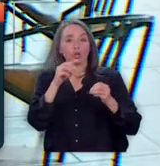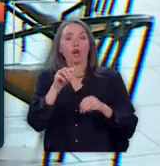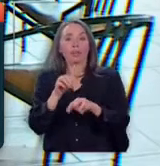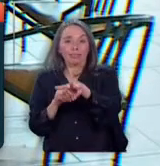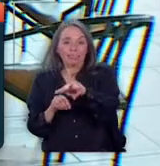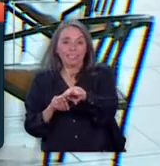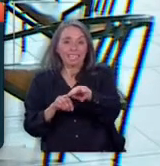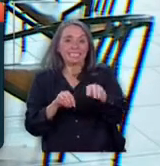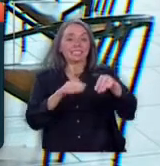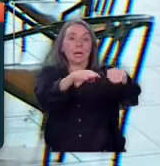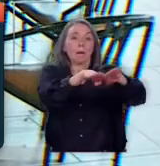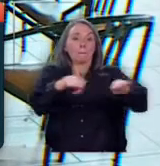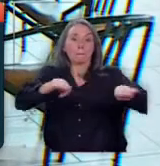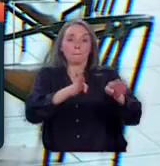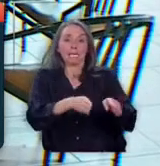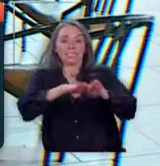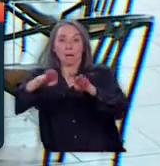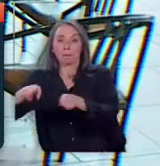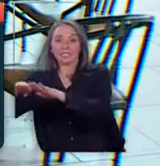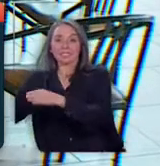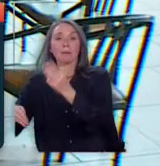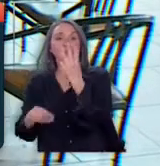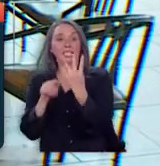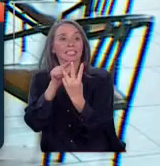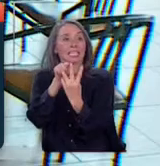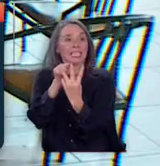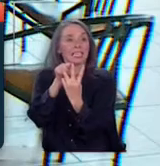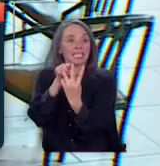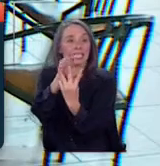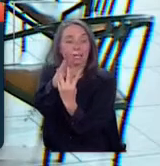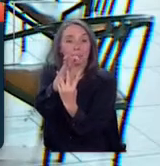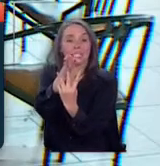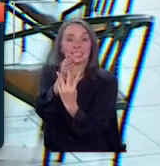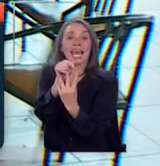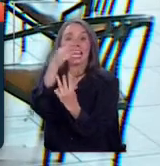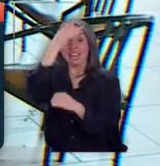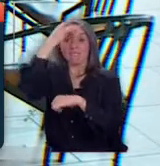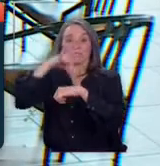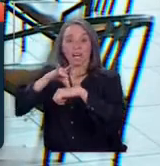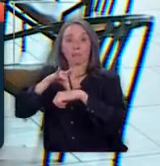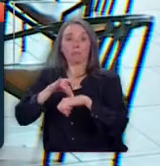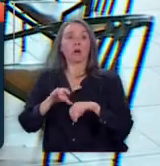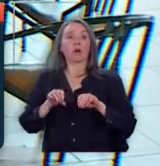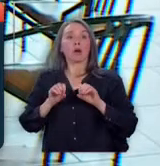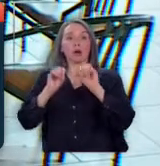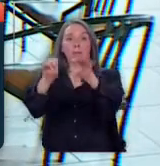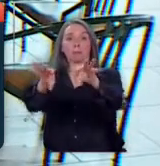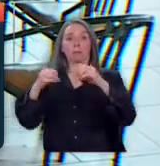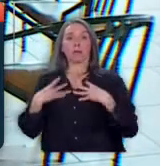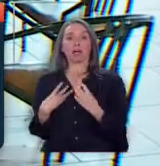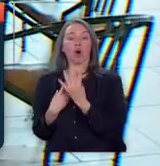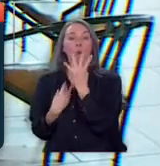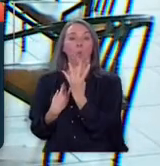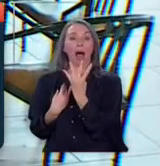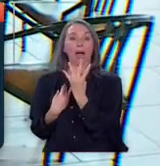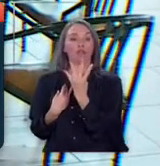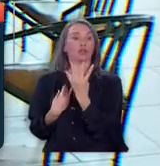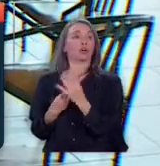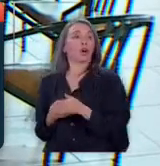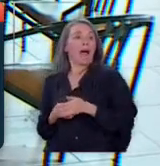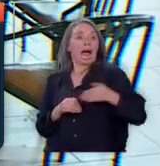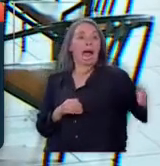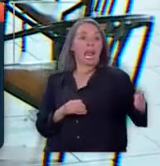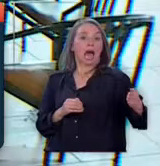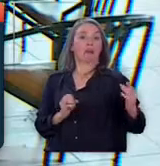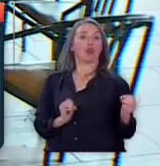mesas la mesa a donde estoy yo el paciente cero que contagió a cuatro personas la mesa B donde se contagiaron